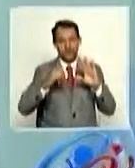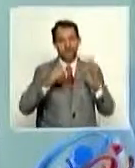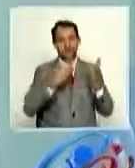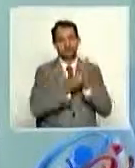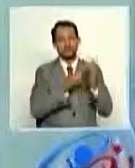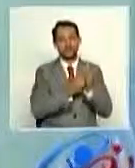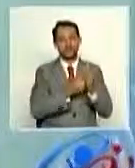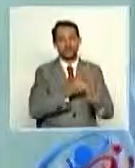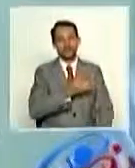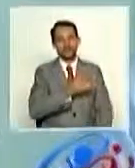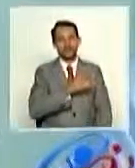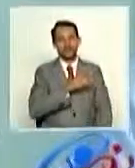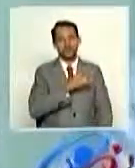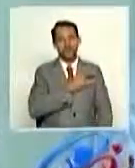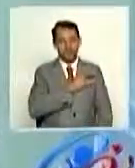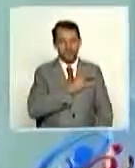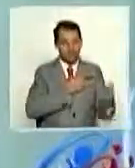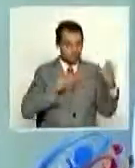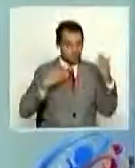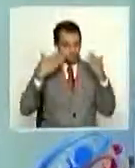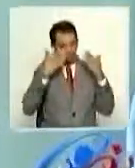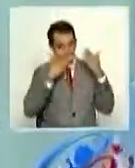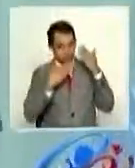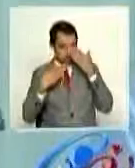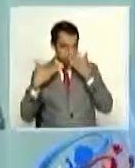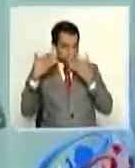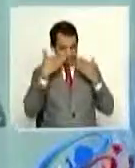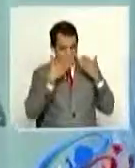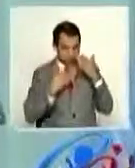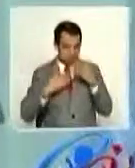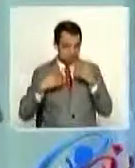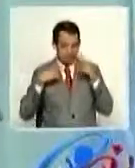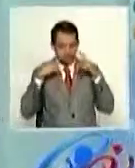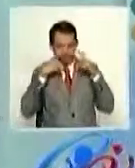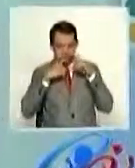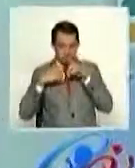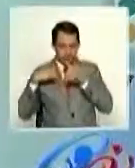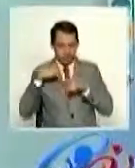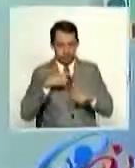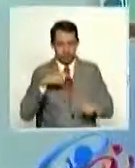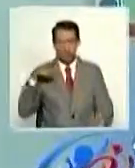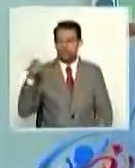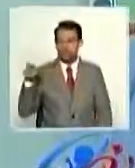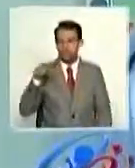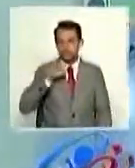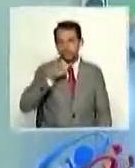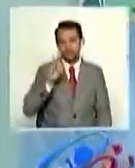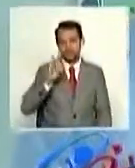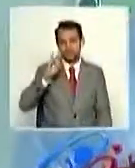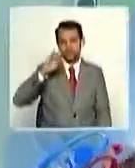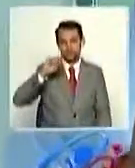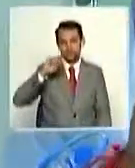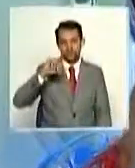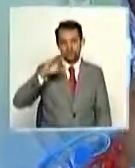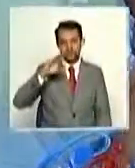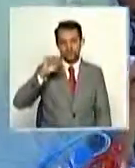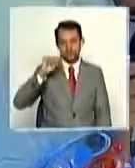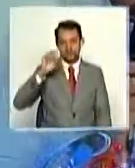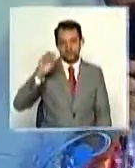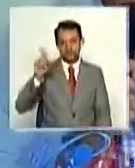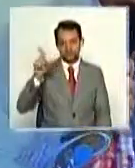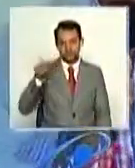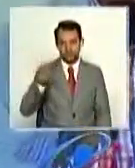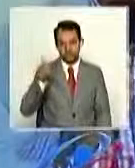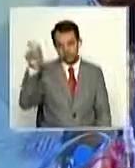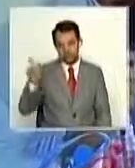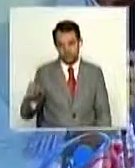Universidad Diagnóstica Maxilofacial. Y el doctor Juan Carlos Monsalve es la persona que está